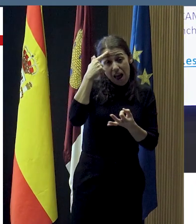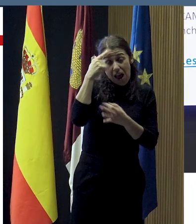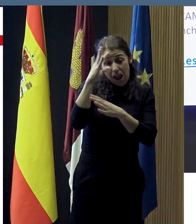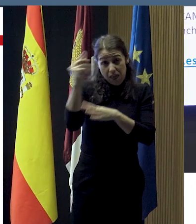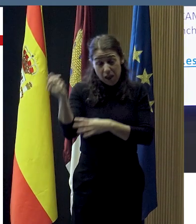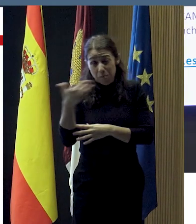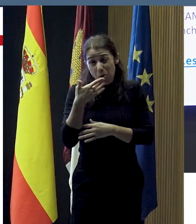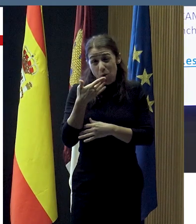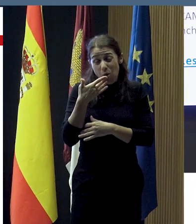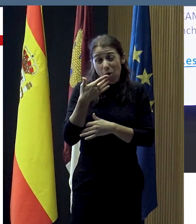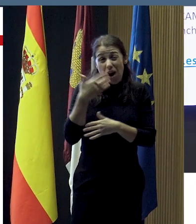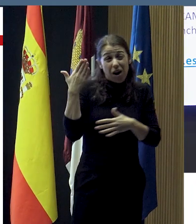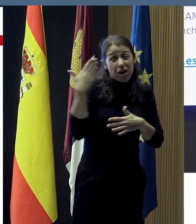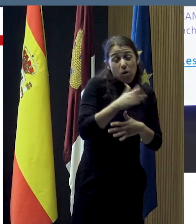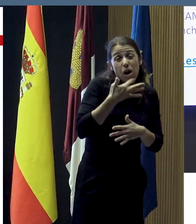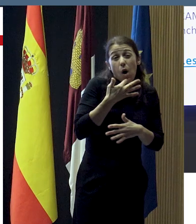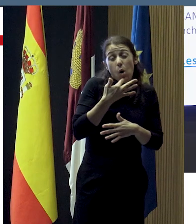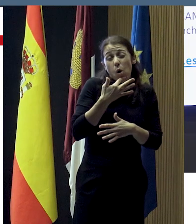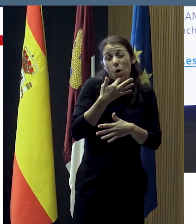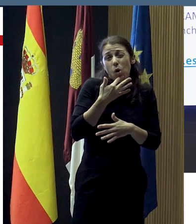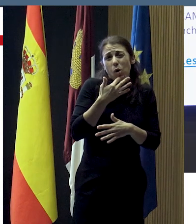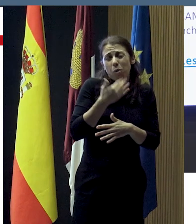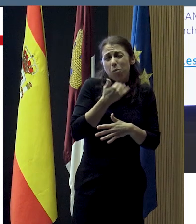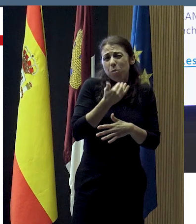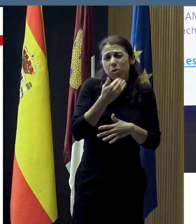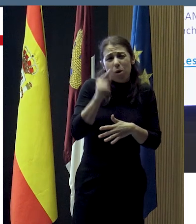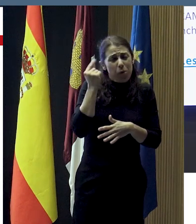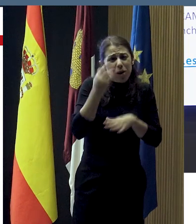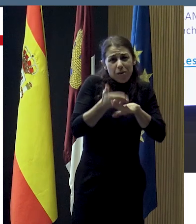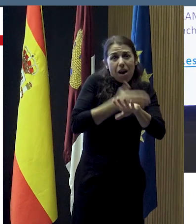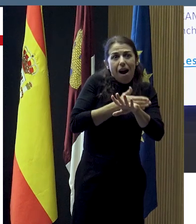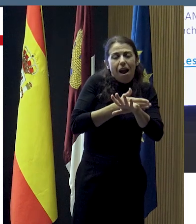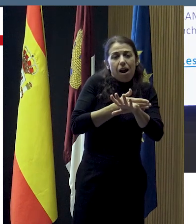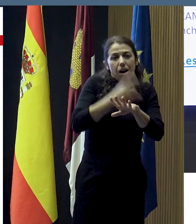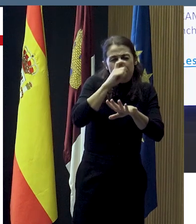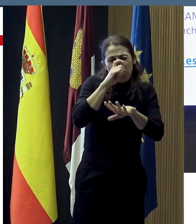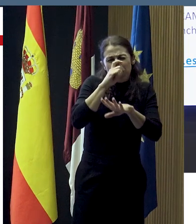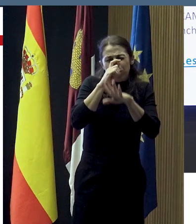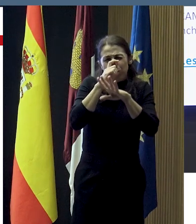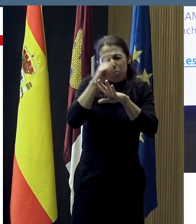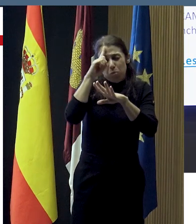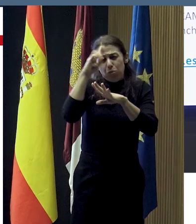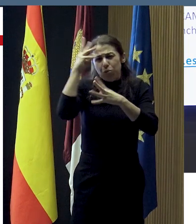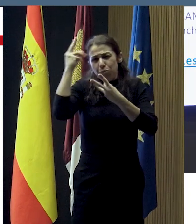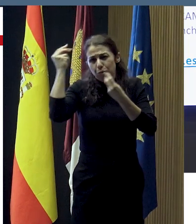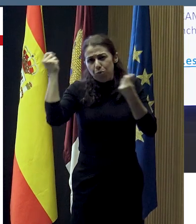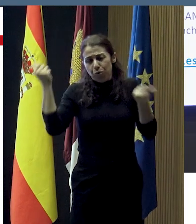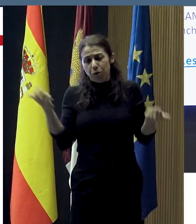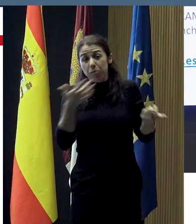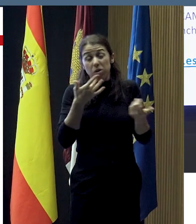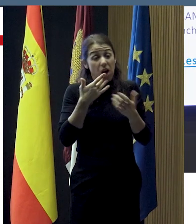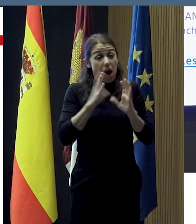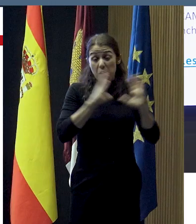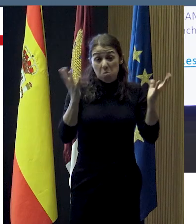tiene como causa o como síntoma principal la pérdida de recuerdos. Esto es algo que está en la